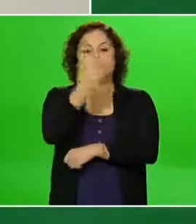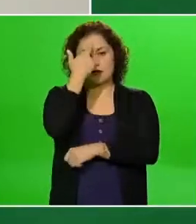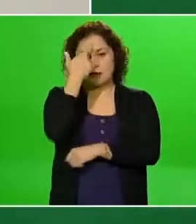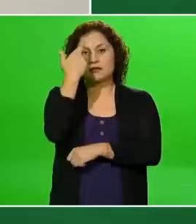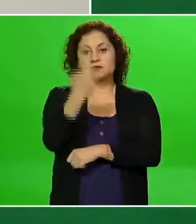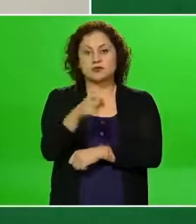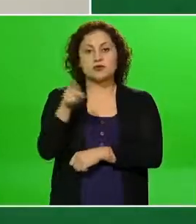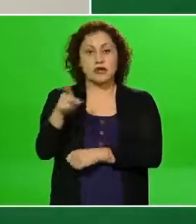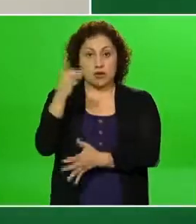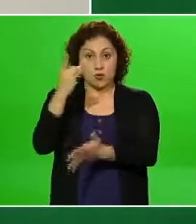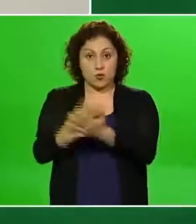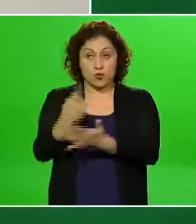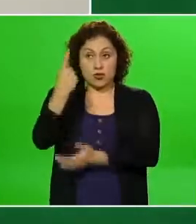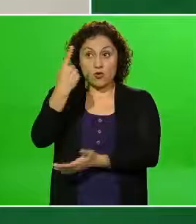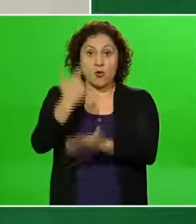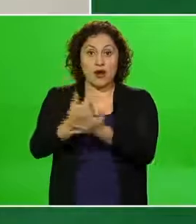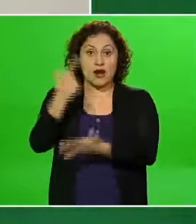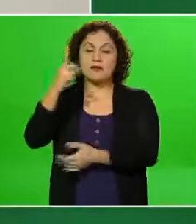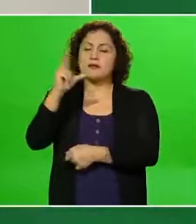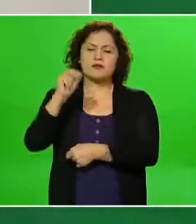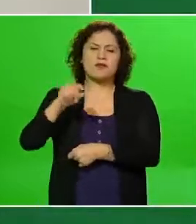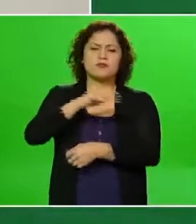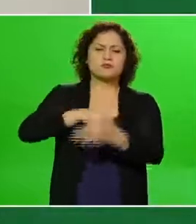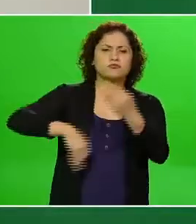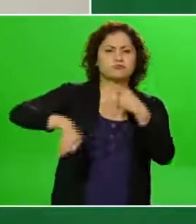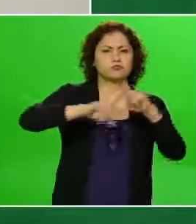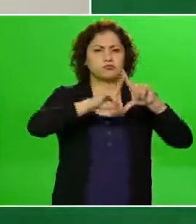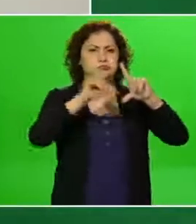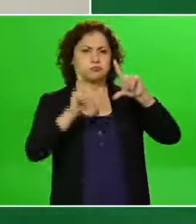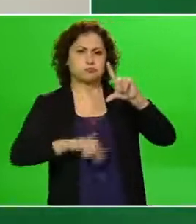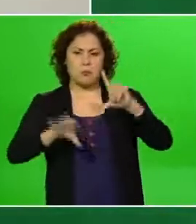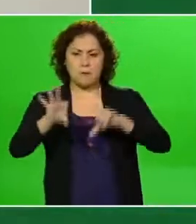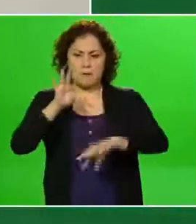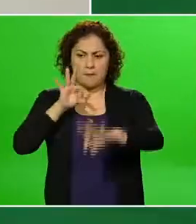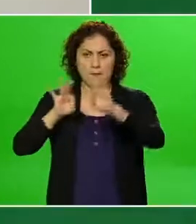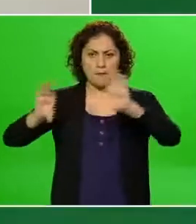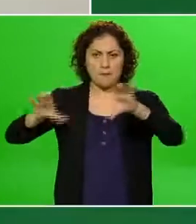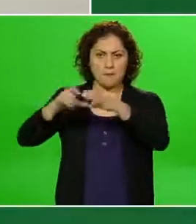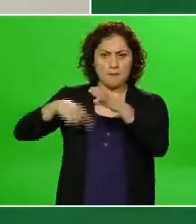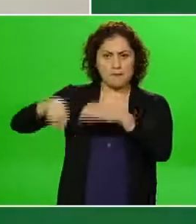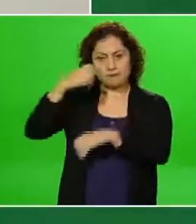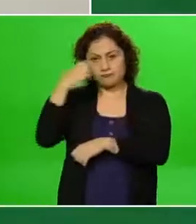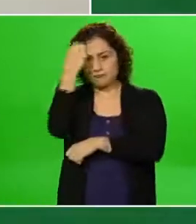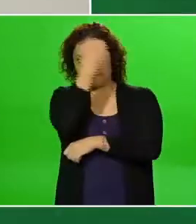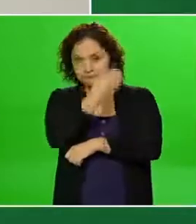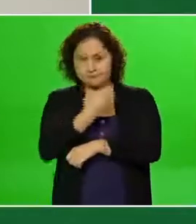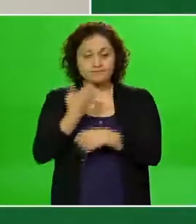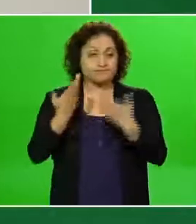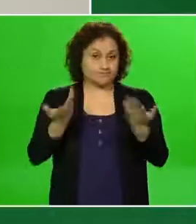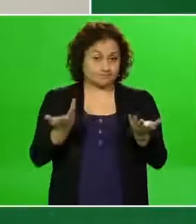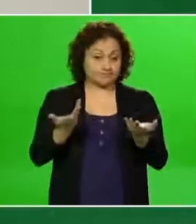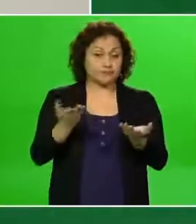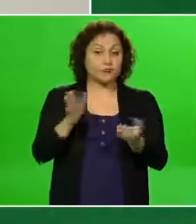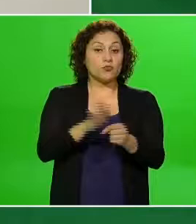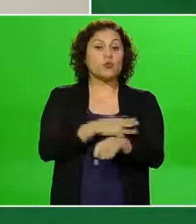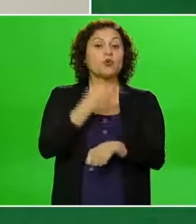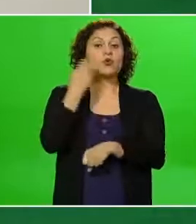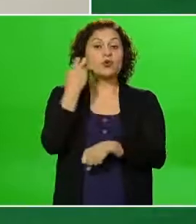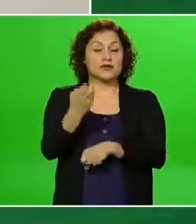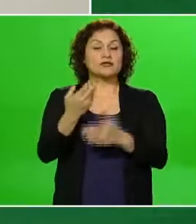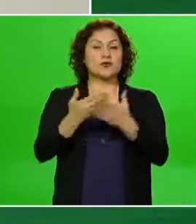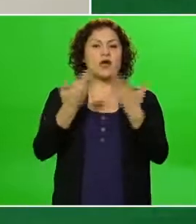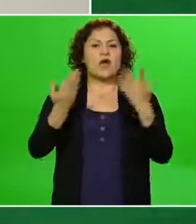graves que se están presentando en el país. Entonces esto nos sigue demostrando, y ahora que se inició con este